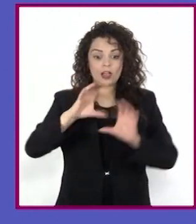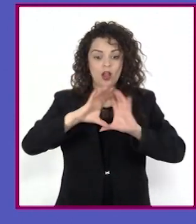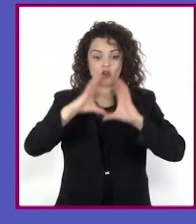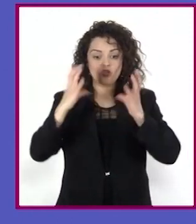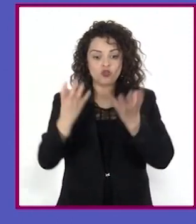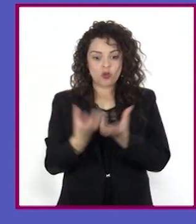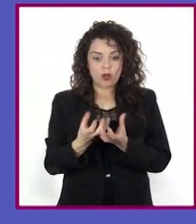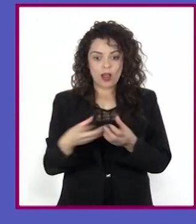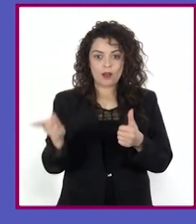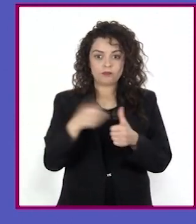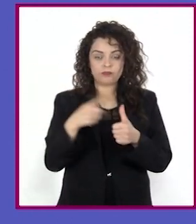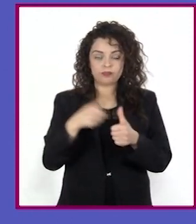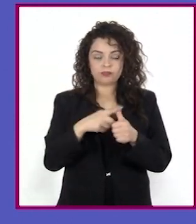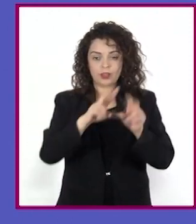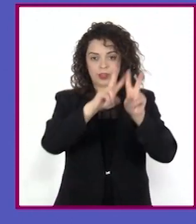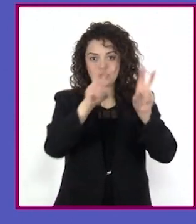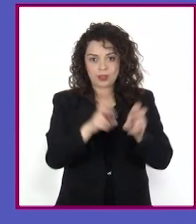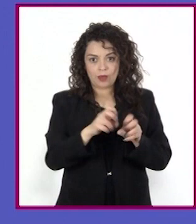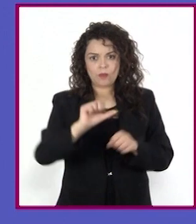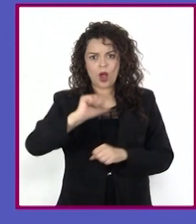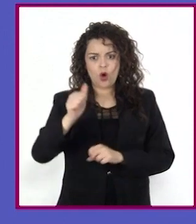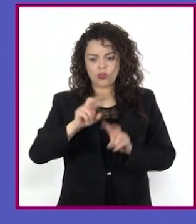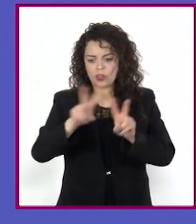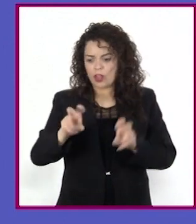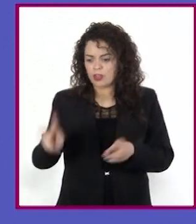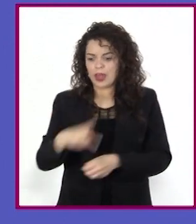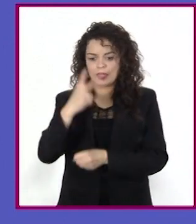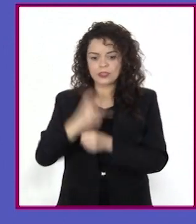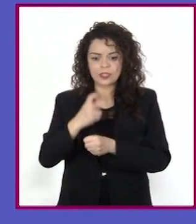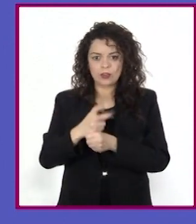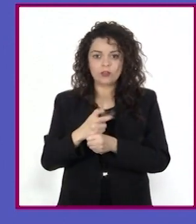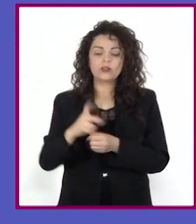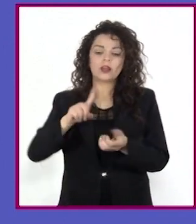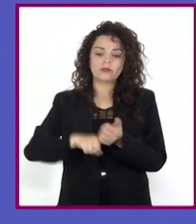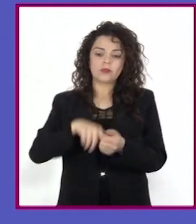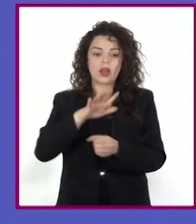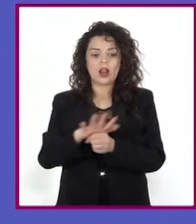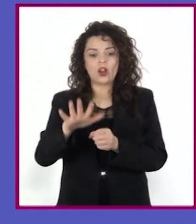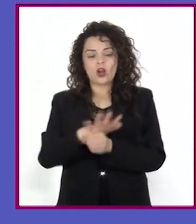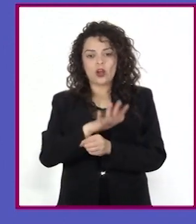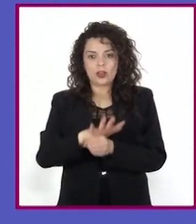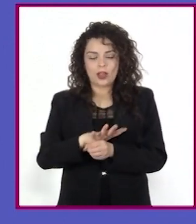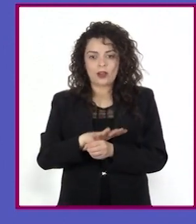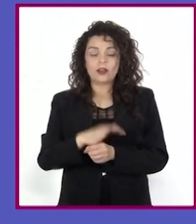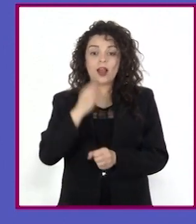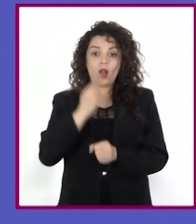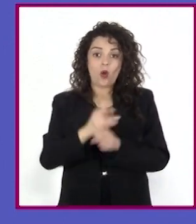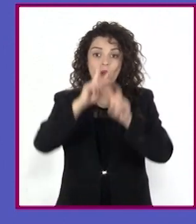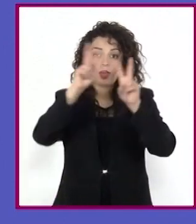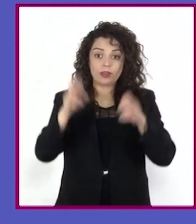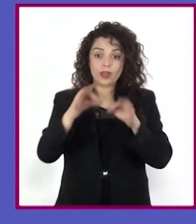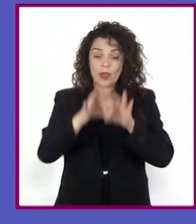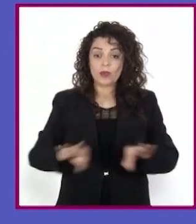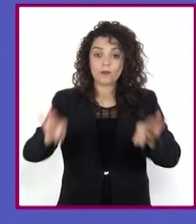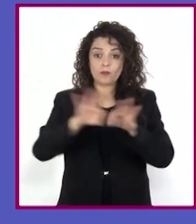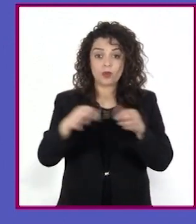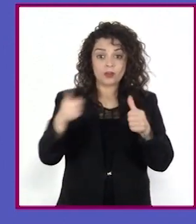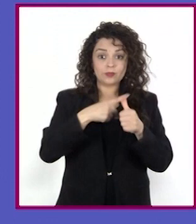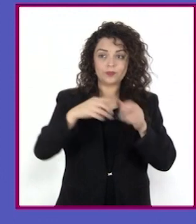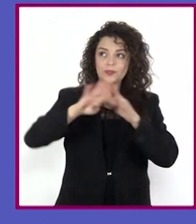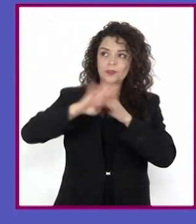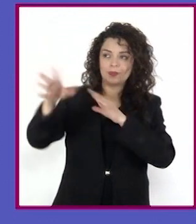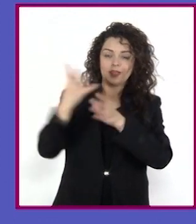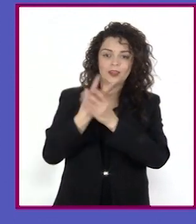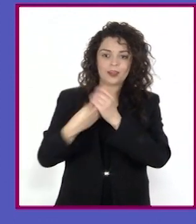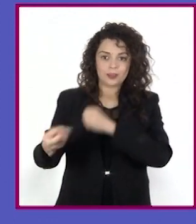tema principal, y los subtemas como coherencia local. En este caso, nuestro tema es la migración, por lo que los temas